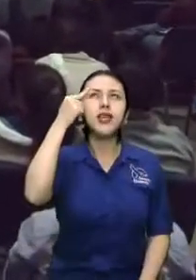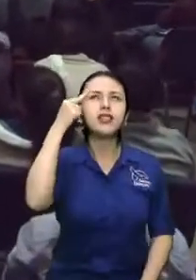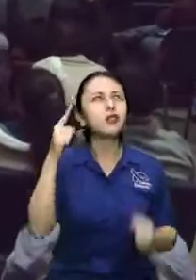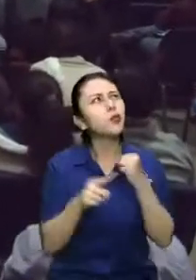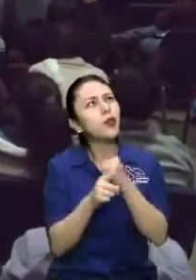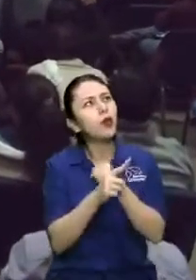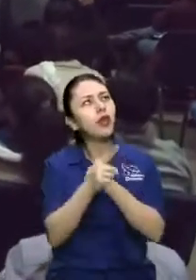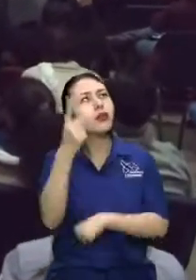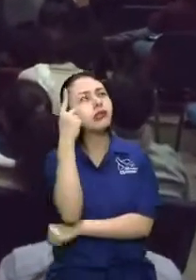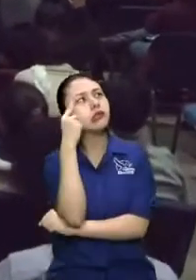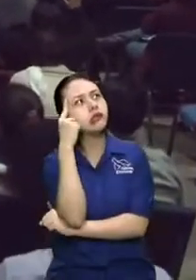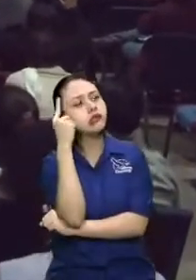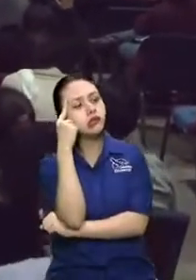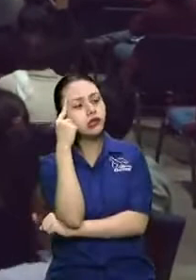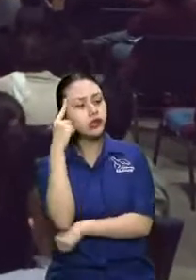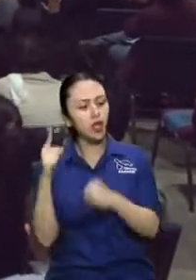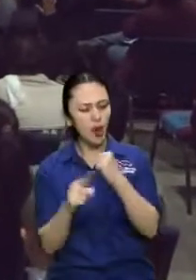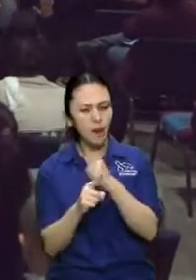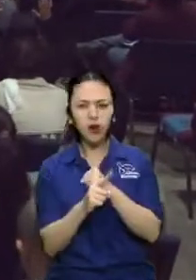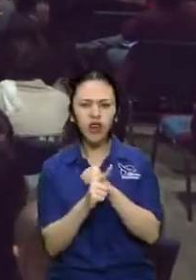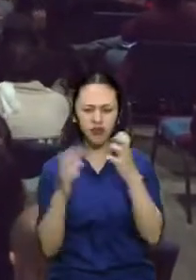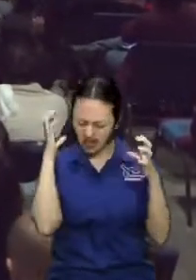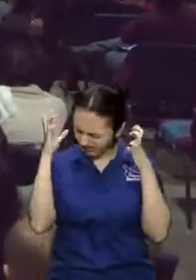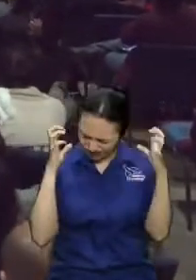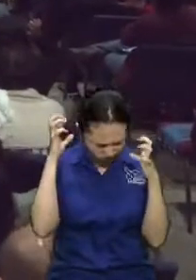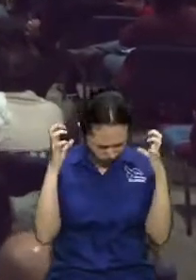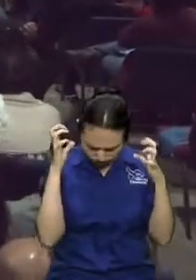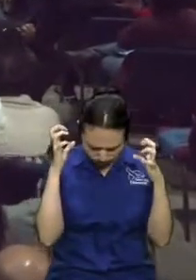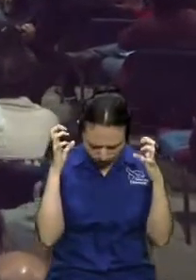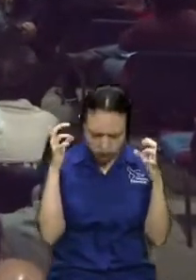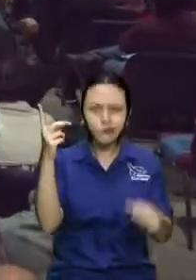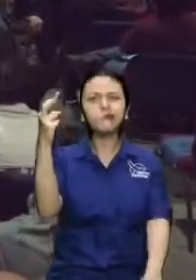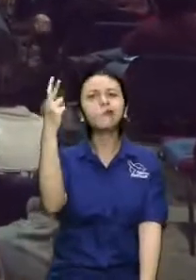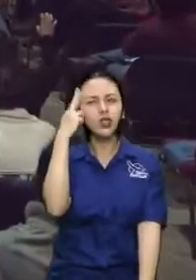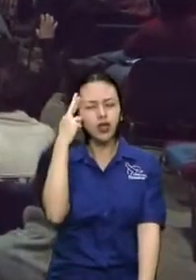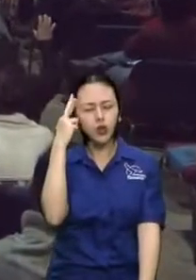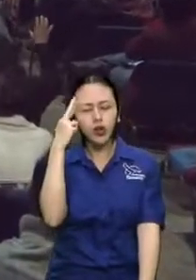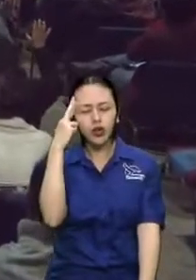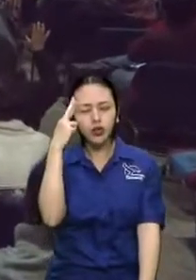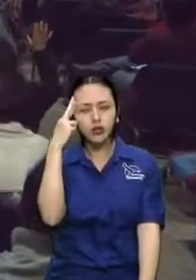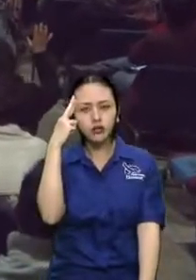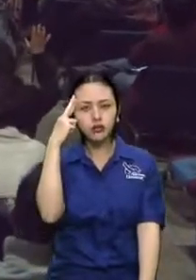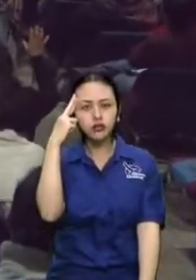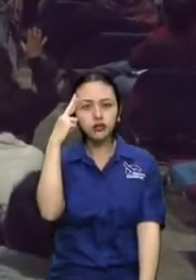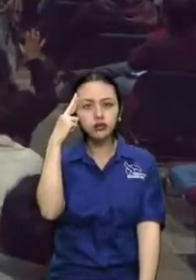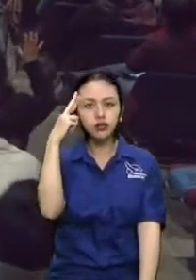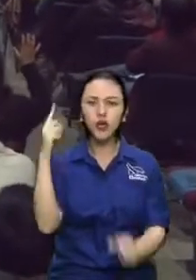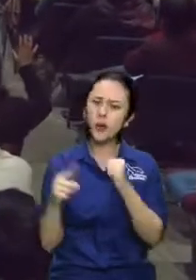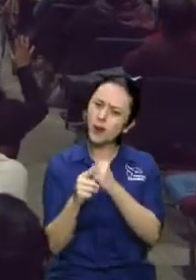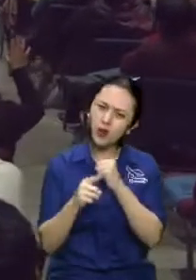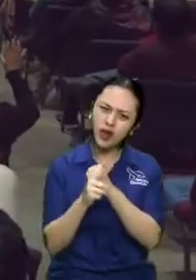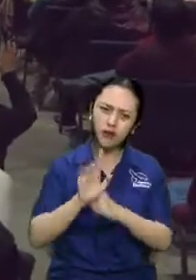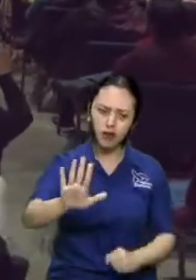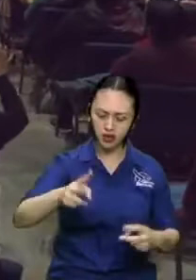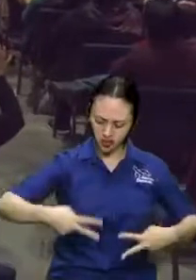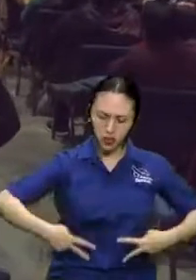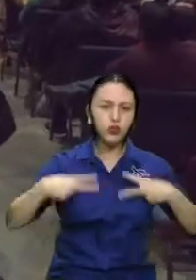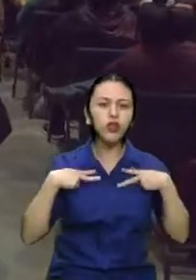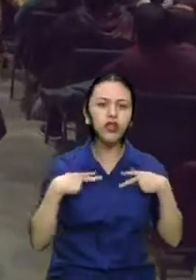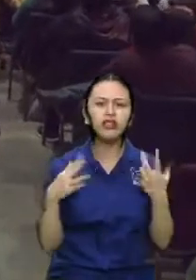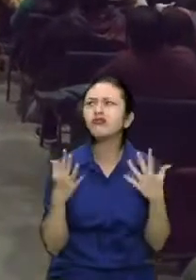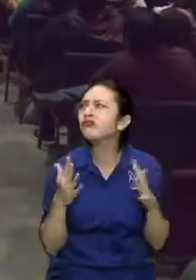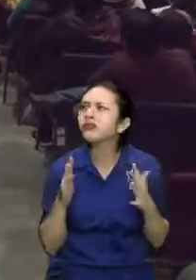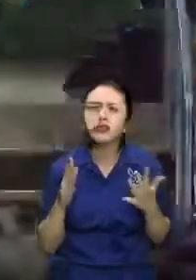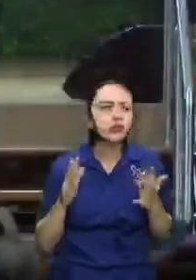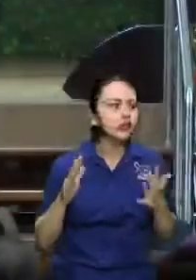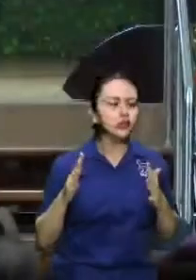mente, un problemita que lo ha estado fastidiando todo los últimos 6 meses. Lo ha estado fastidiando, es un miedo que tiene